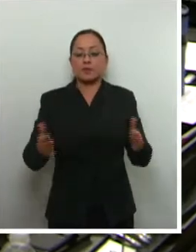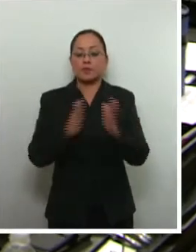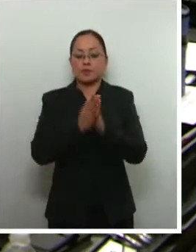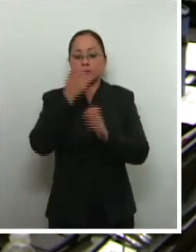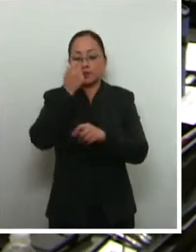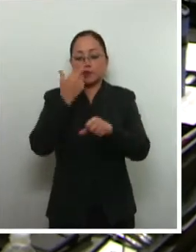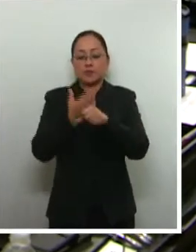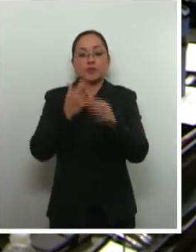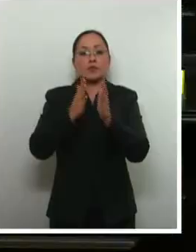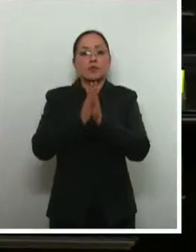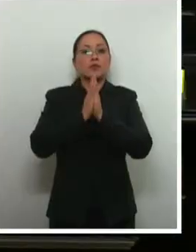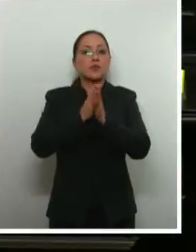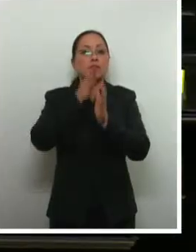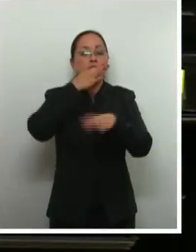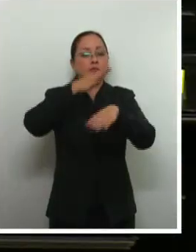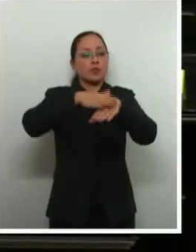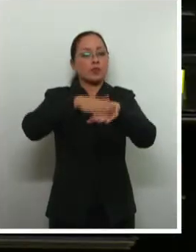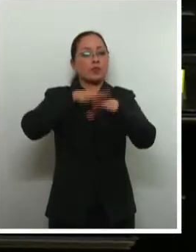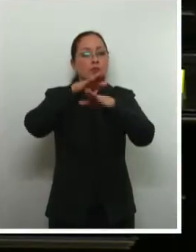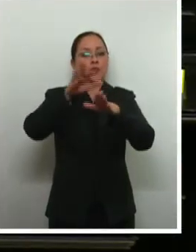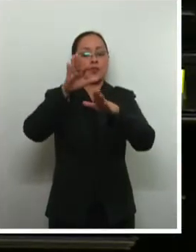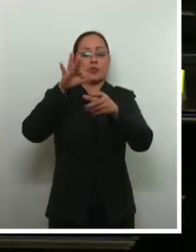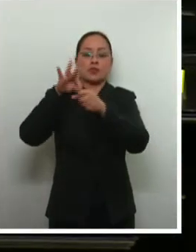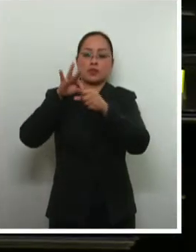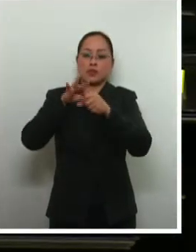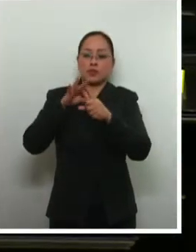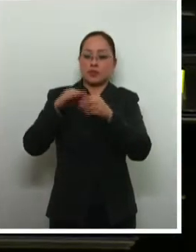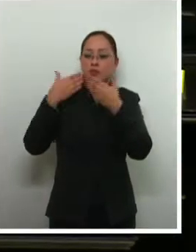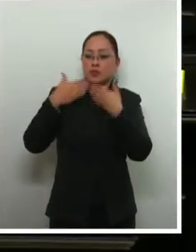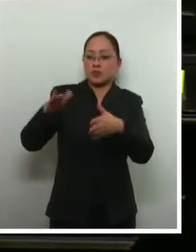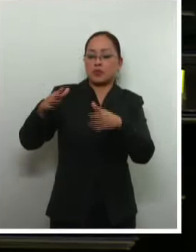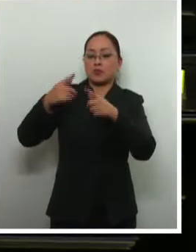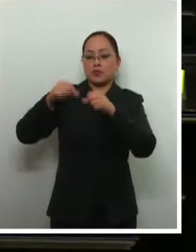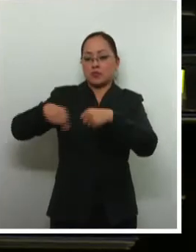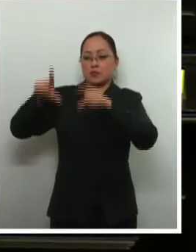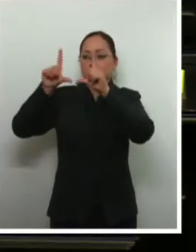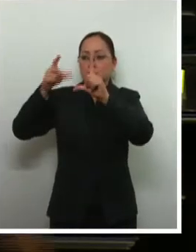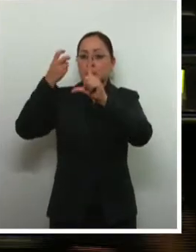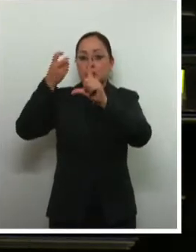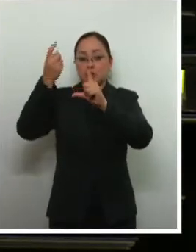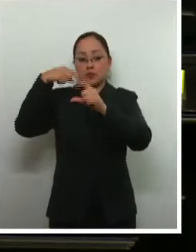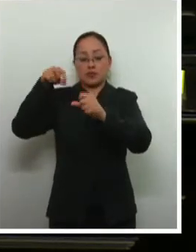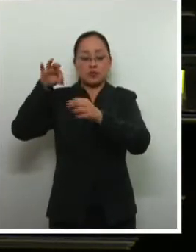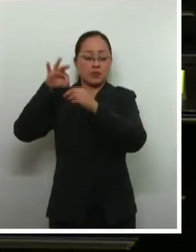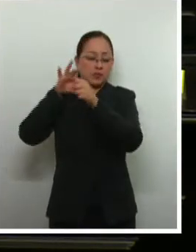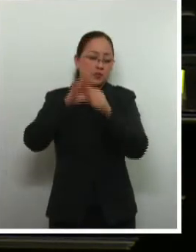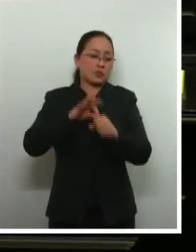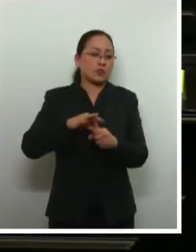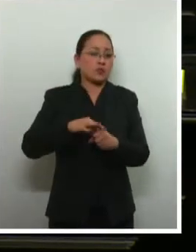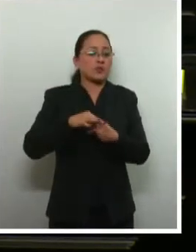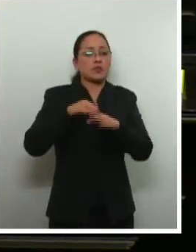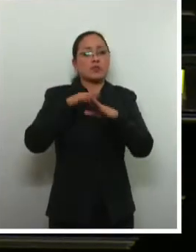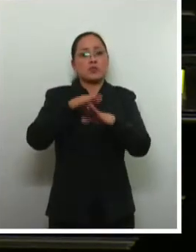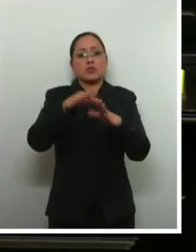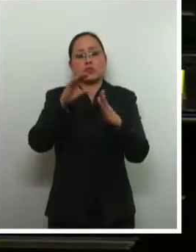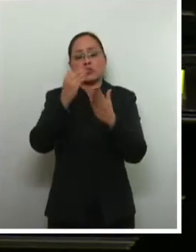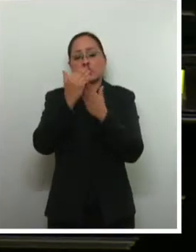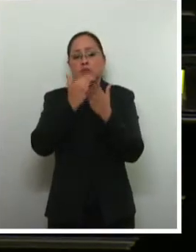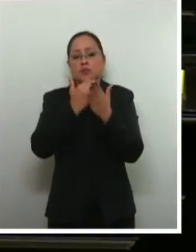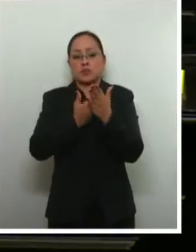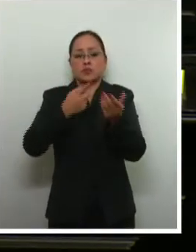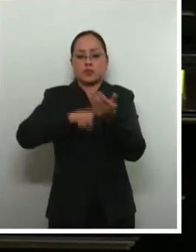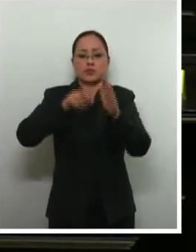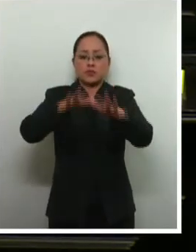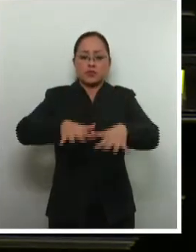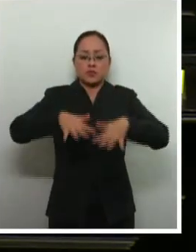la Secretaría haga los anuncios correspondientes y abra el sistema electrónico para recoger la votación nominal de los integrantes